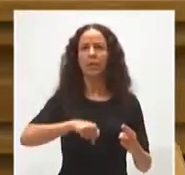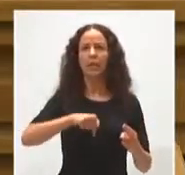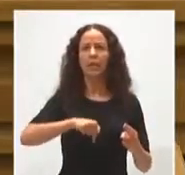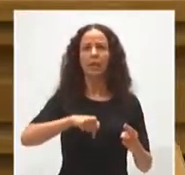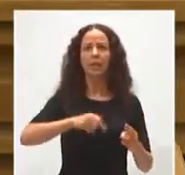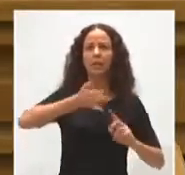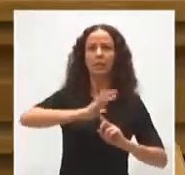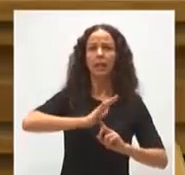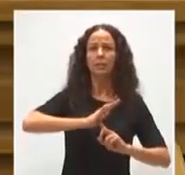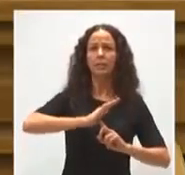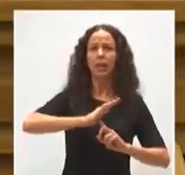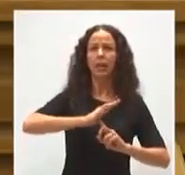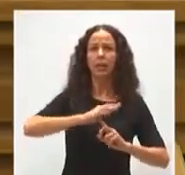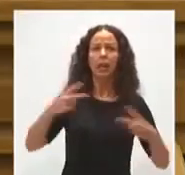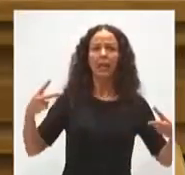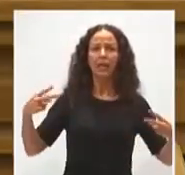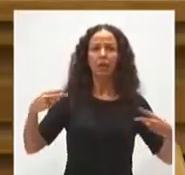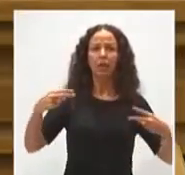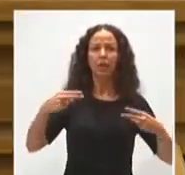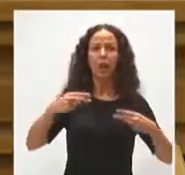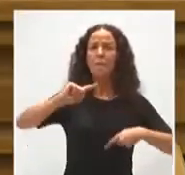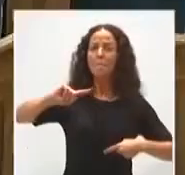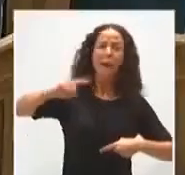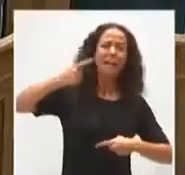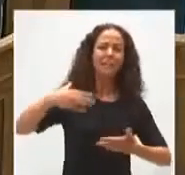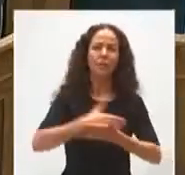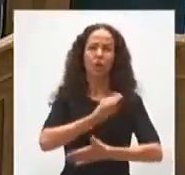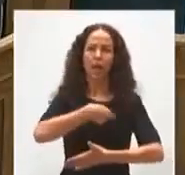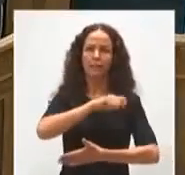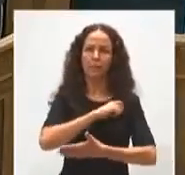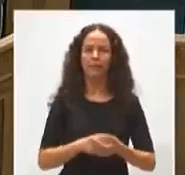en la que más recortes se hicieron de todas